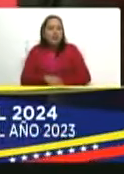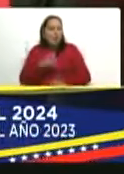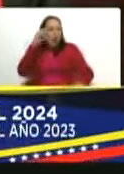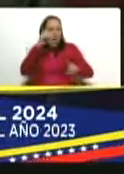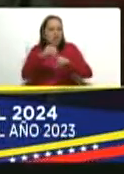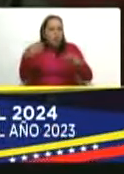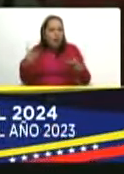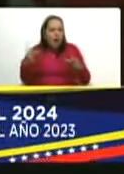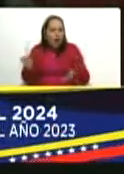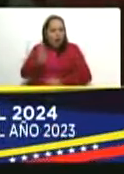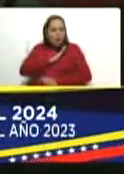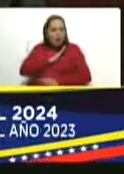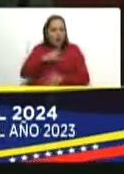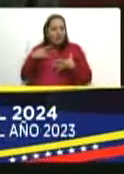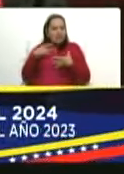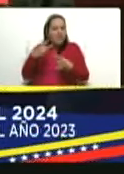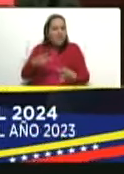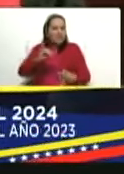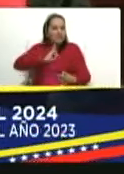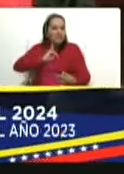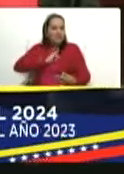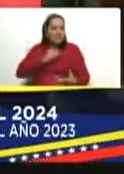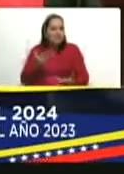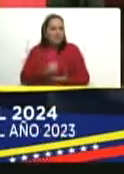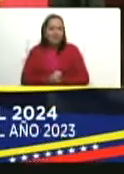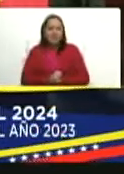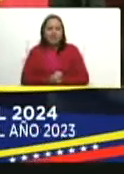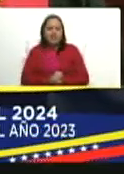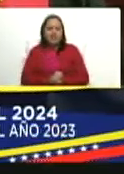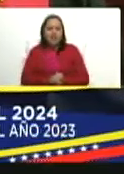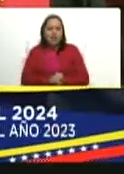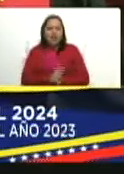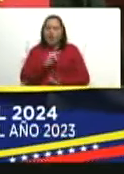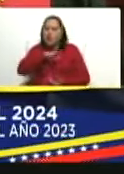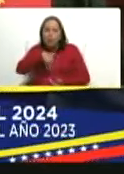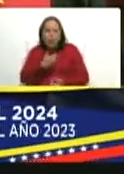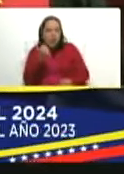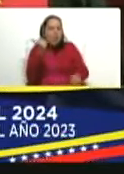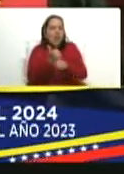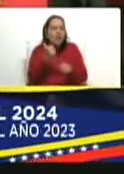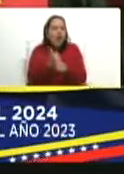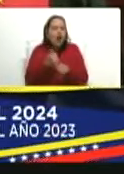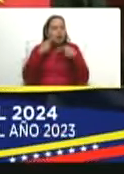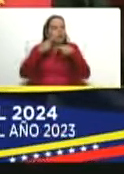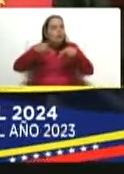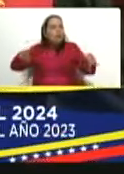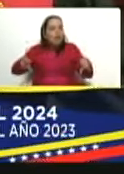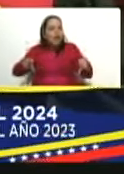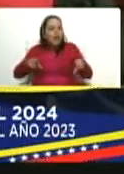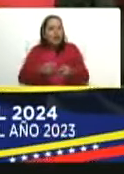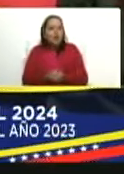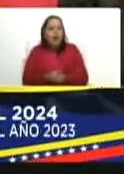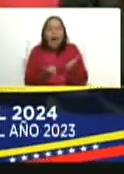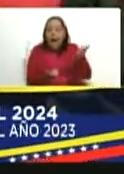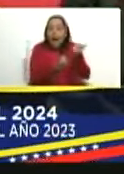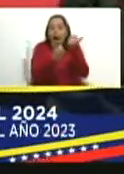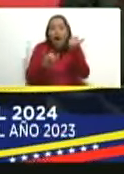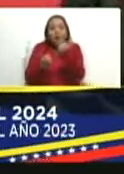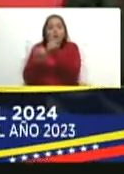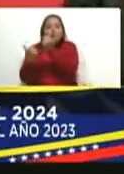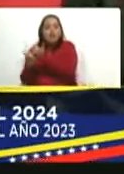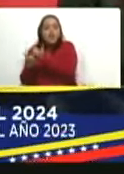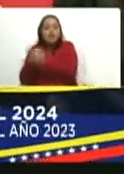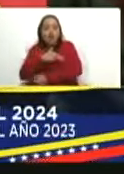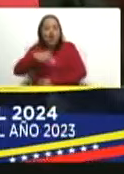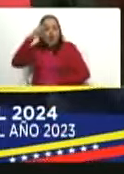o grupales particulares. No podemos instrumentalizar nuestra función pública para favorecer nuestros